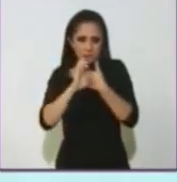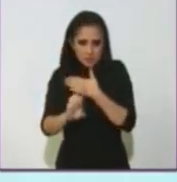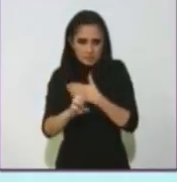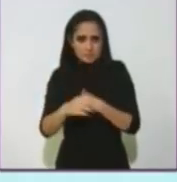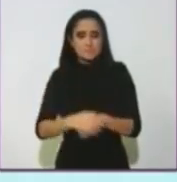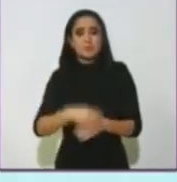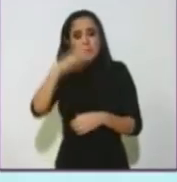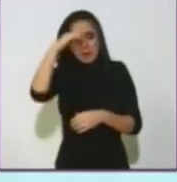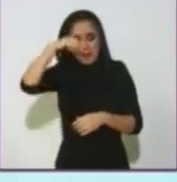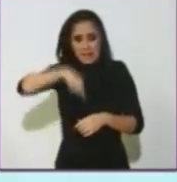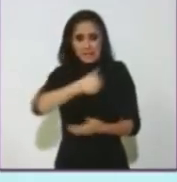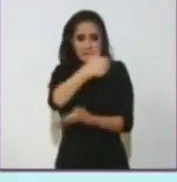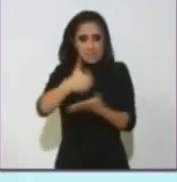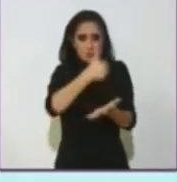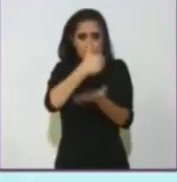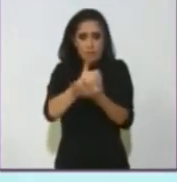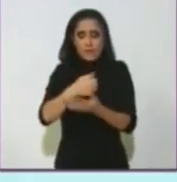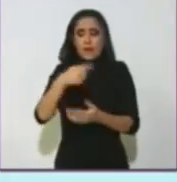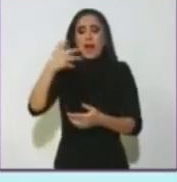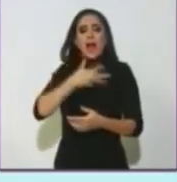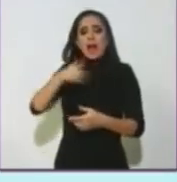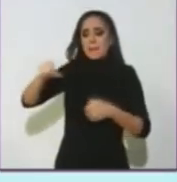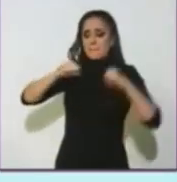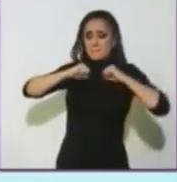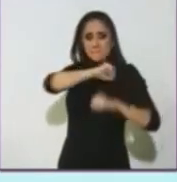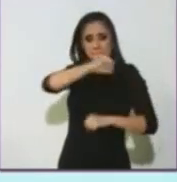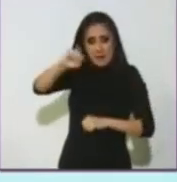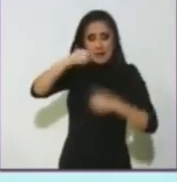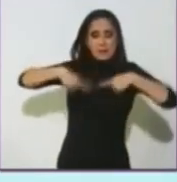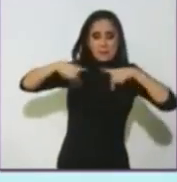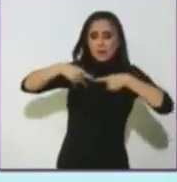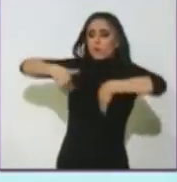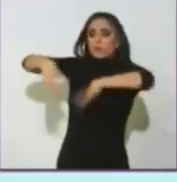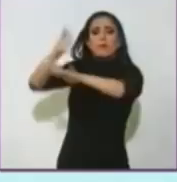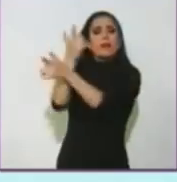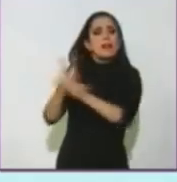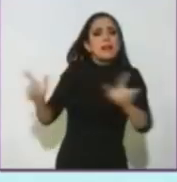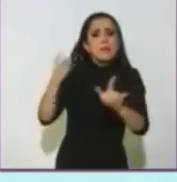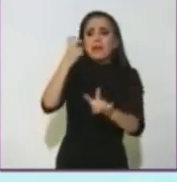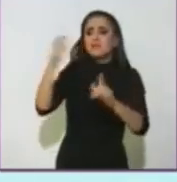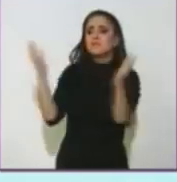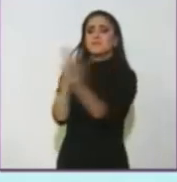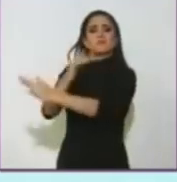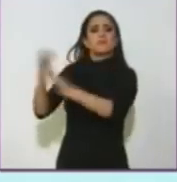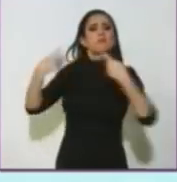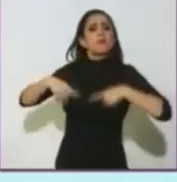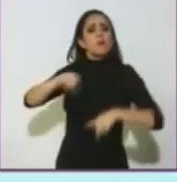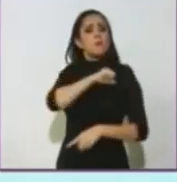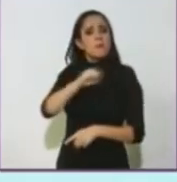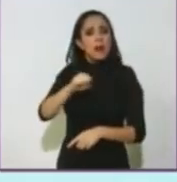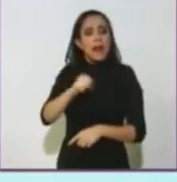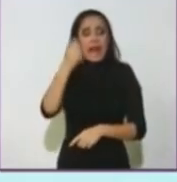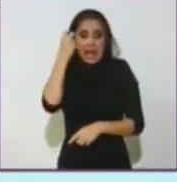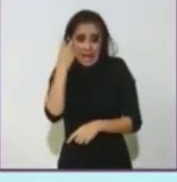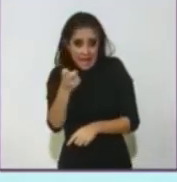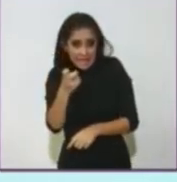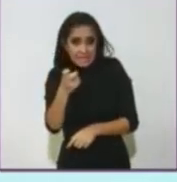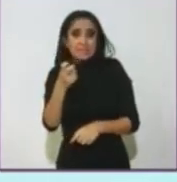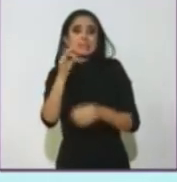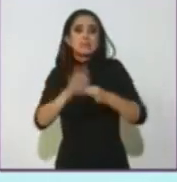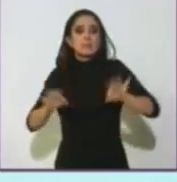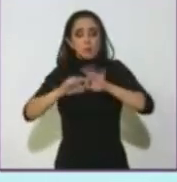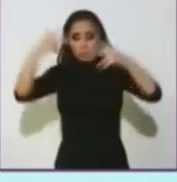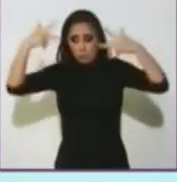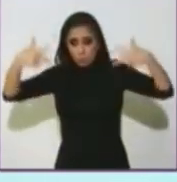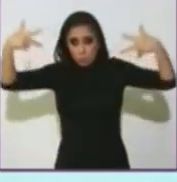impunidad en esta ciudad ha hecho que los delincuentes se muevan libremente las cámaras son precisamente una medida